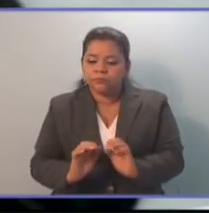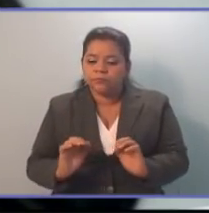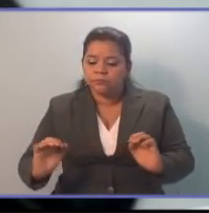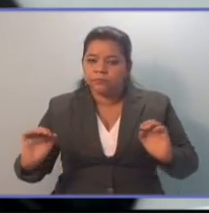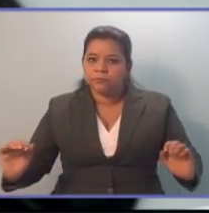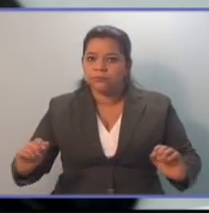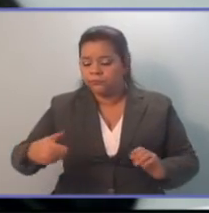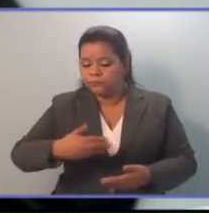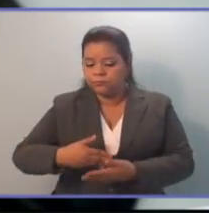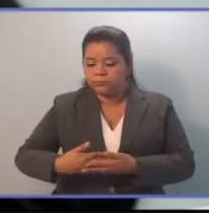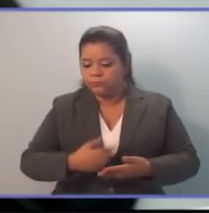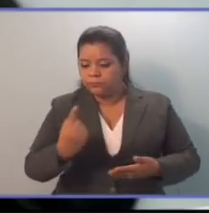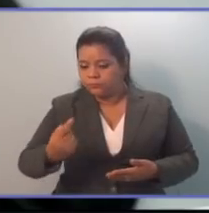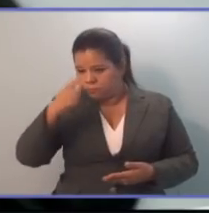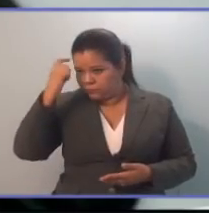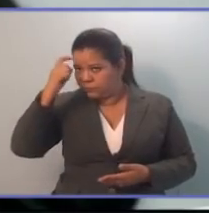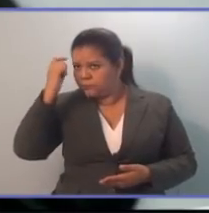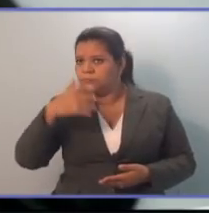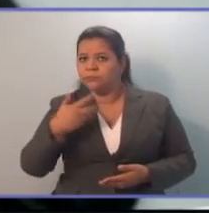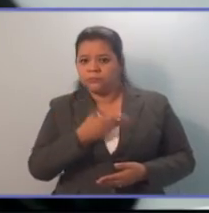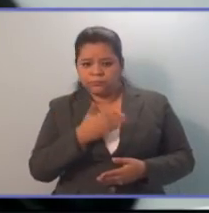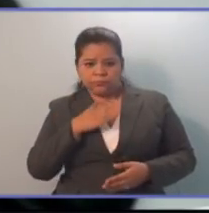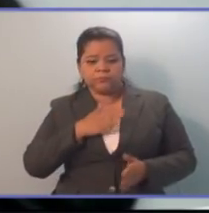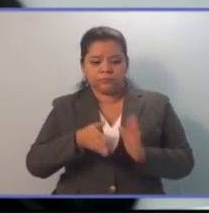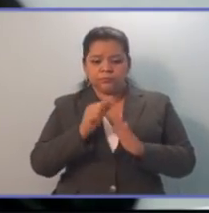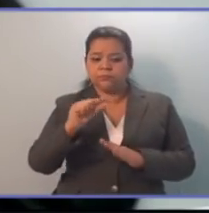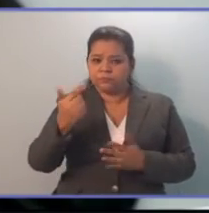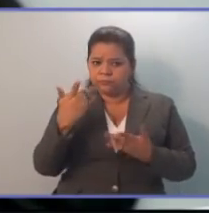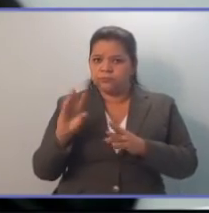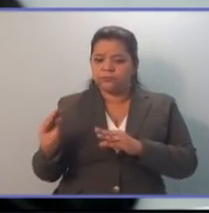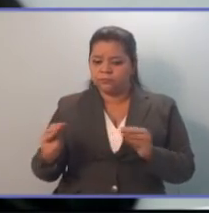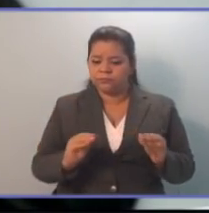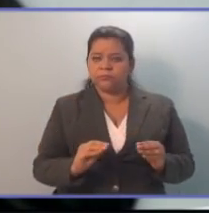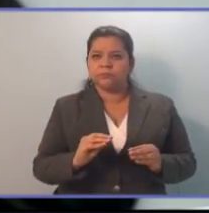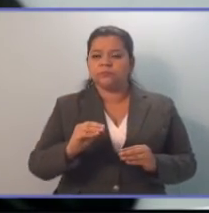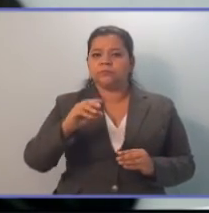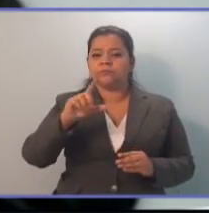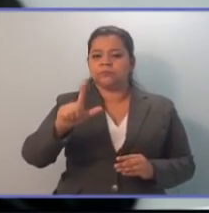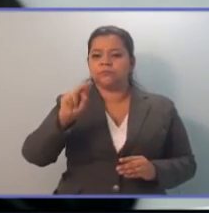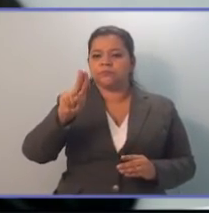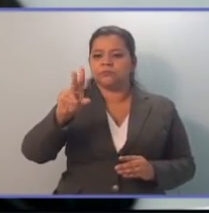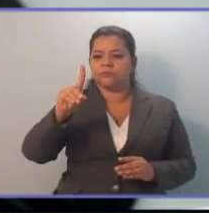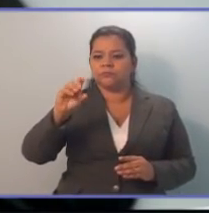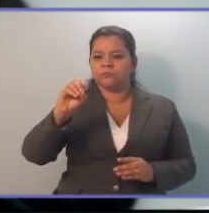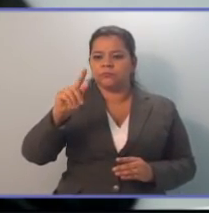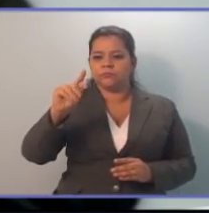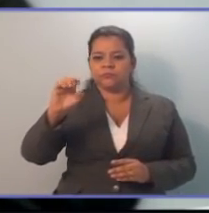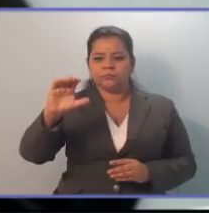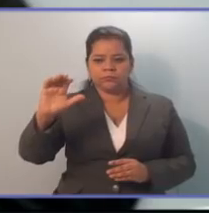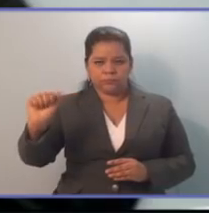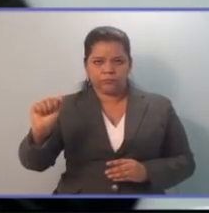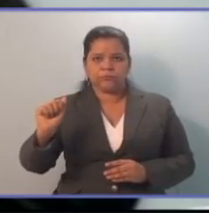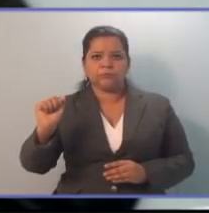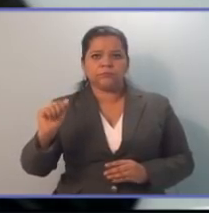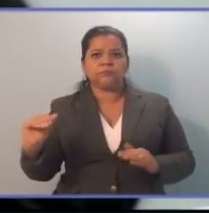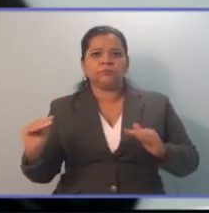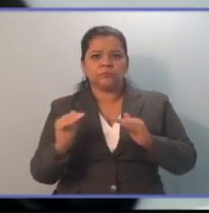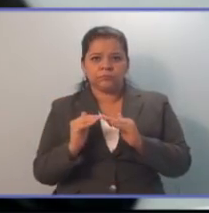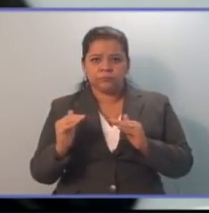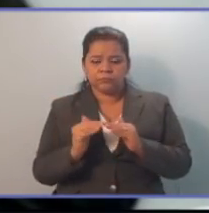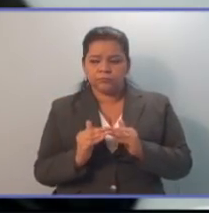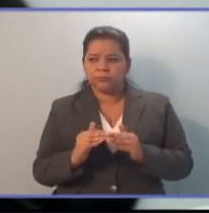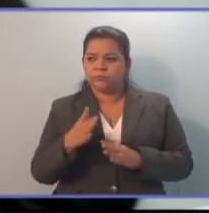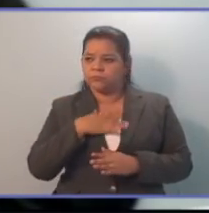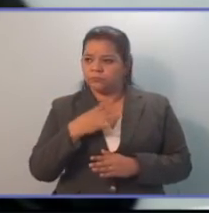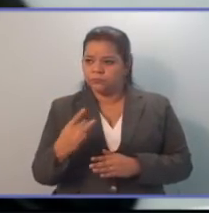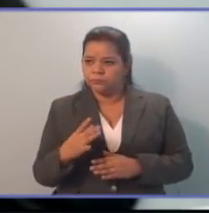trabajadores. Nosotros lo practicamos dentro de la Procuraduría por medio de nuestras ludotecas. Me gustó también